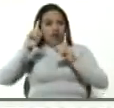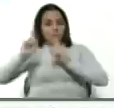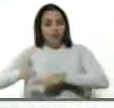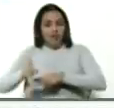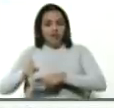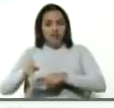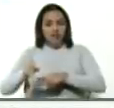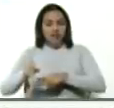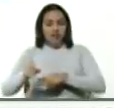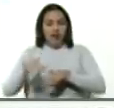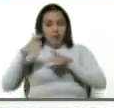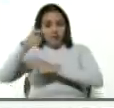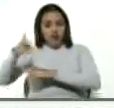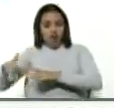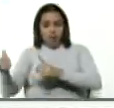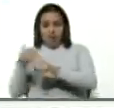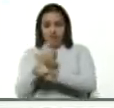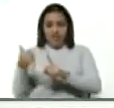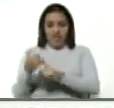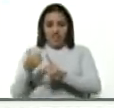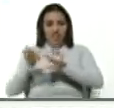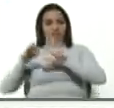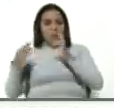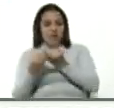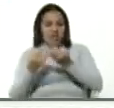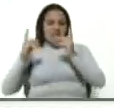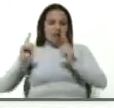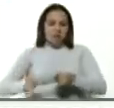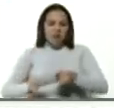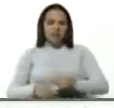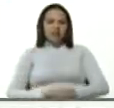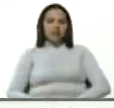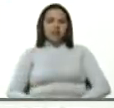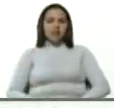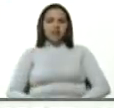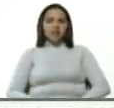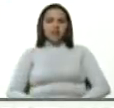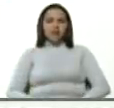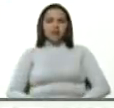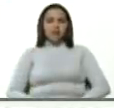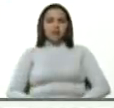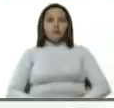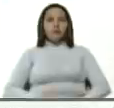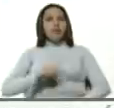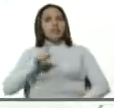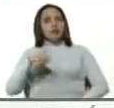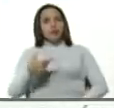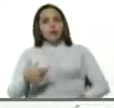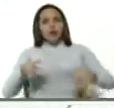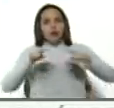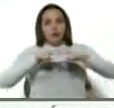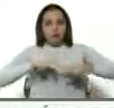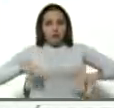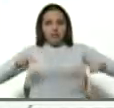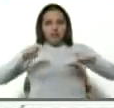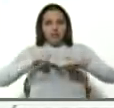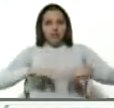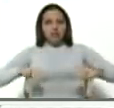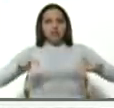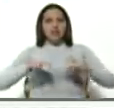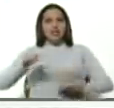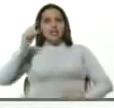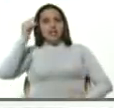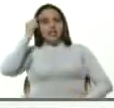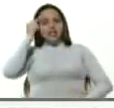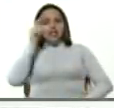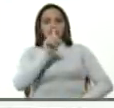familia. Este hecho ocurrió, repito, tras intensas investigaciones el día 16 de